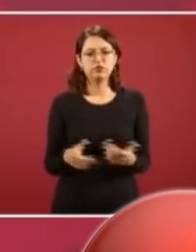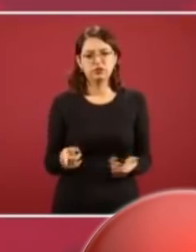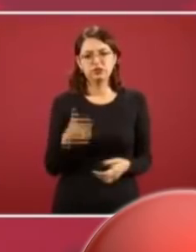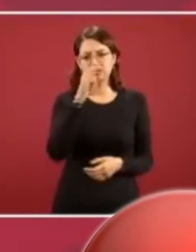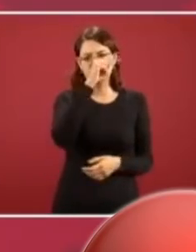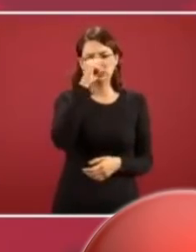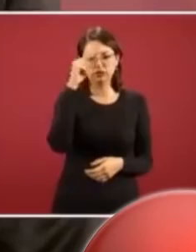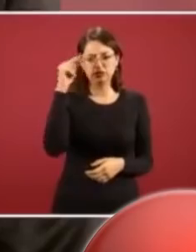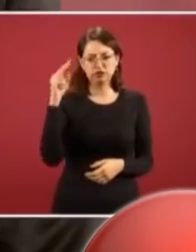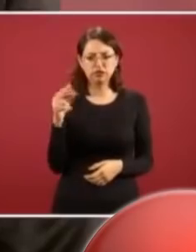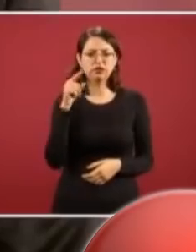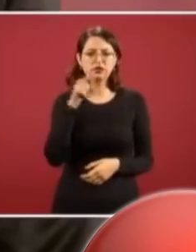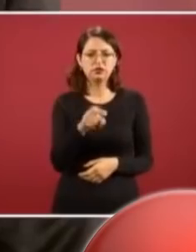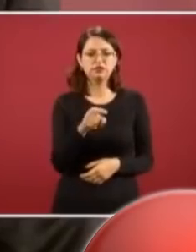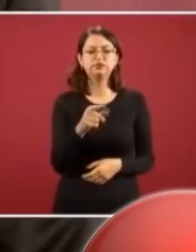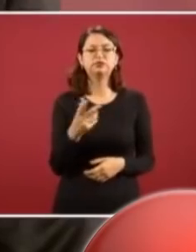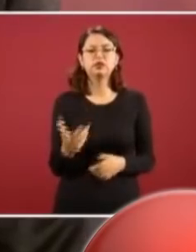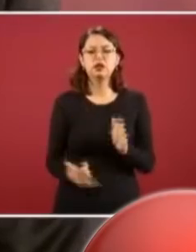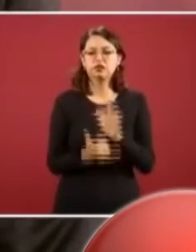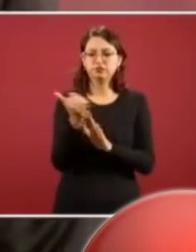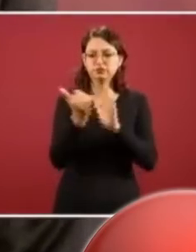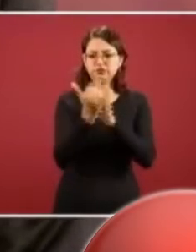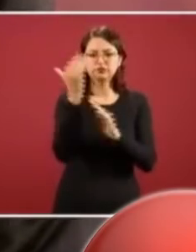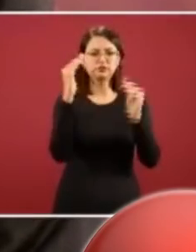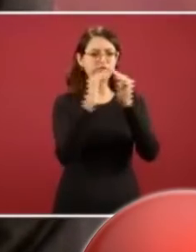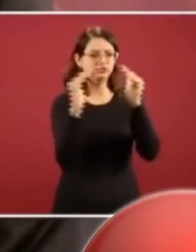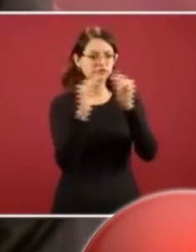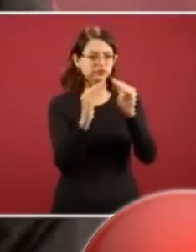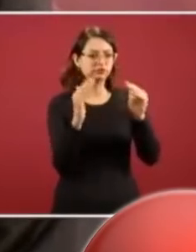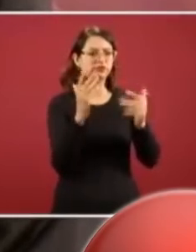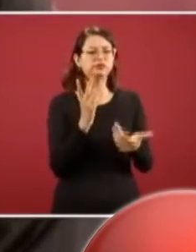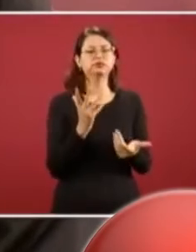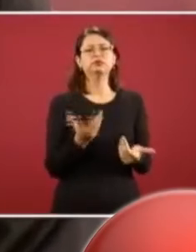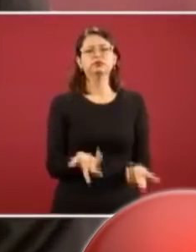Nayarit se están construyendo viviendas,